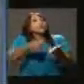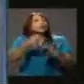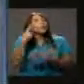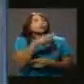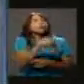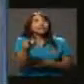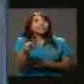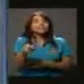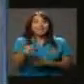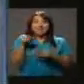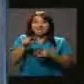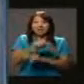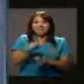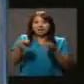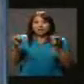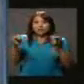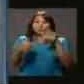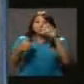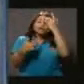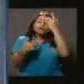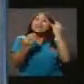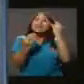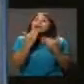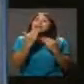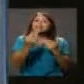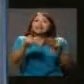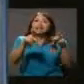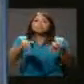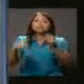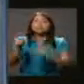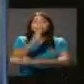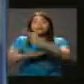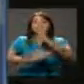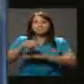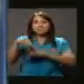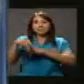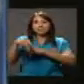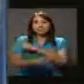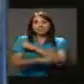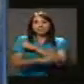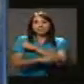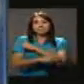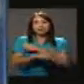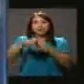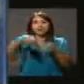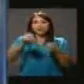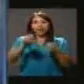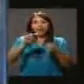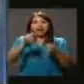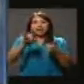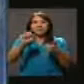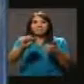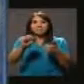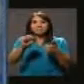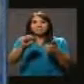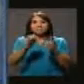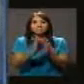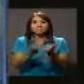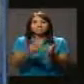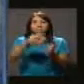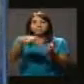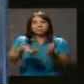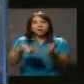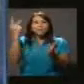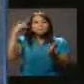esta coyuntura yo quiero agradecerle a las personas con discapacidad de este país por esto PONADIS política nacional en